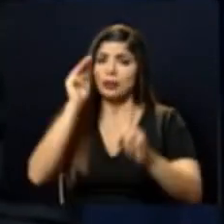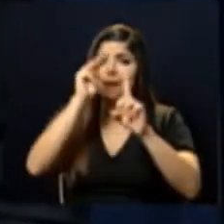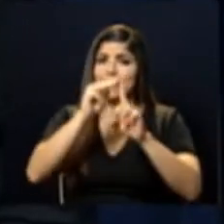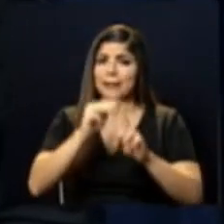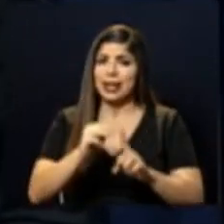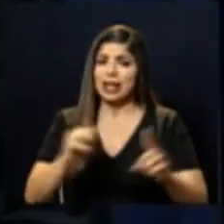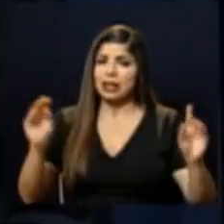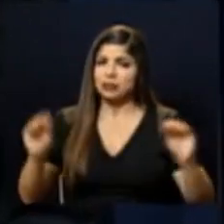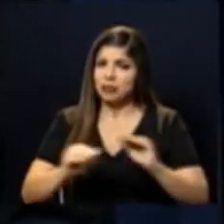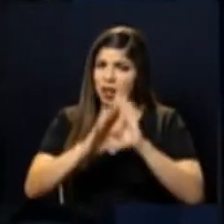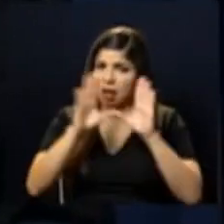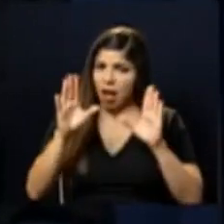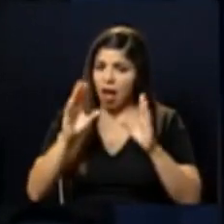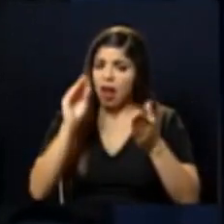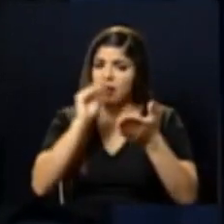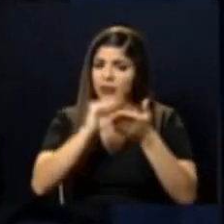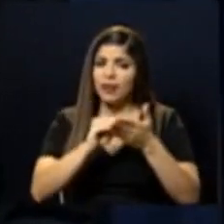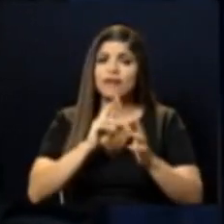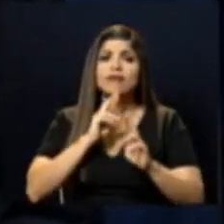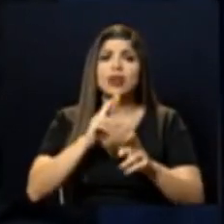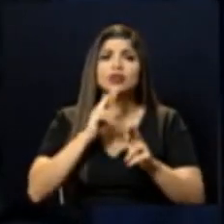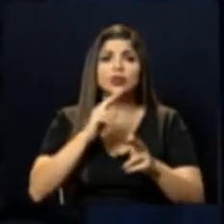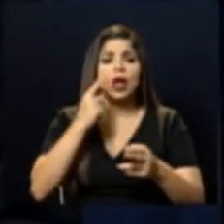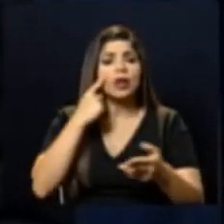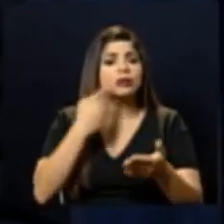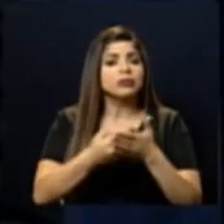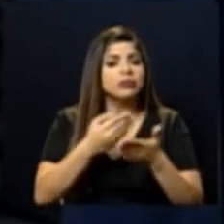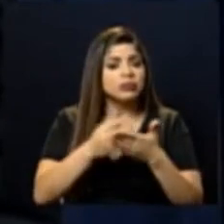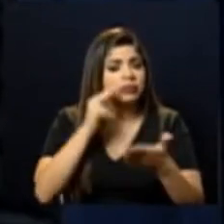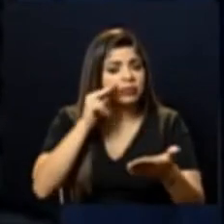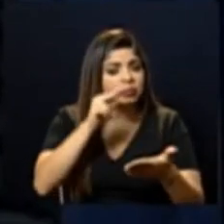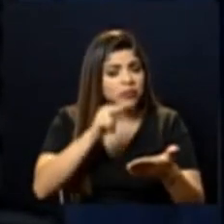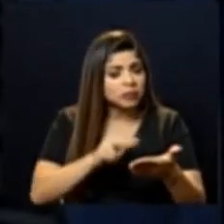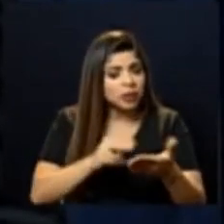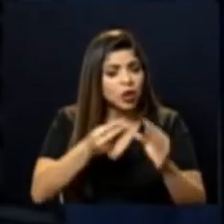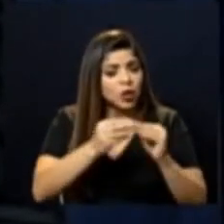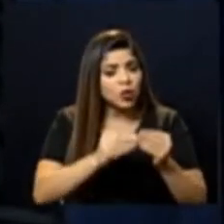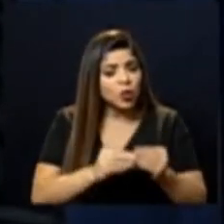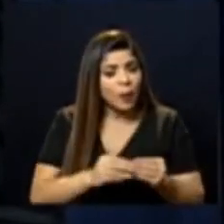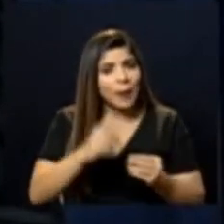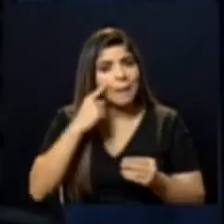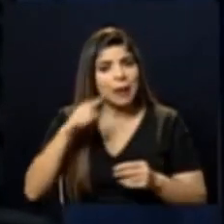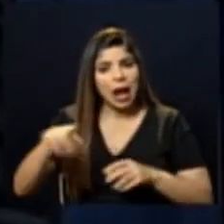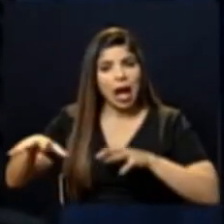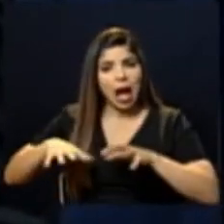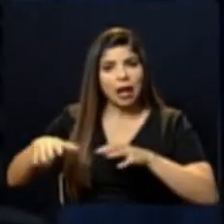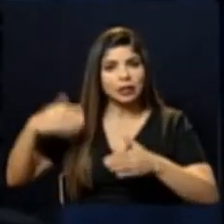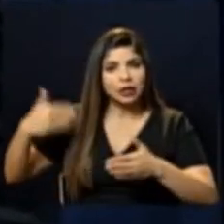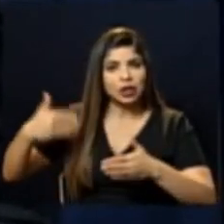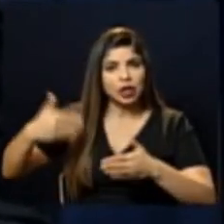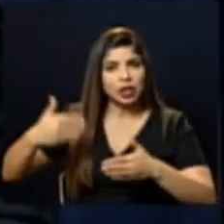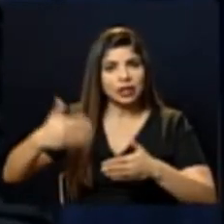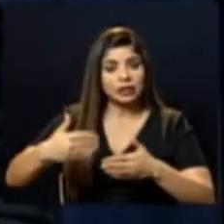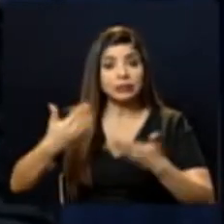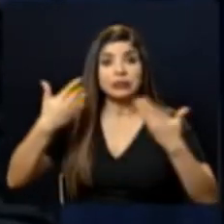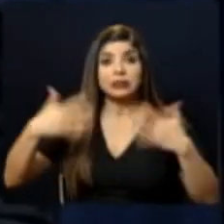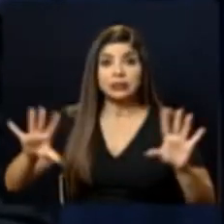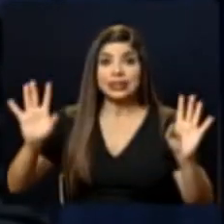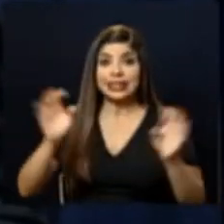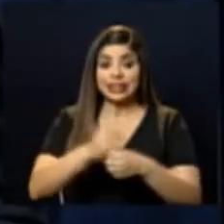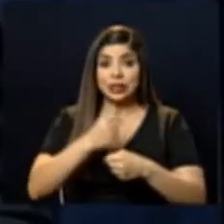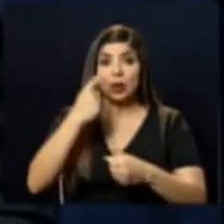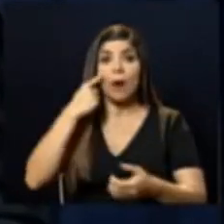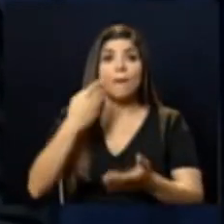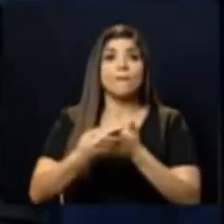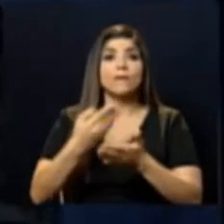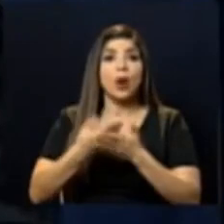claras con resultados tangibles que den escala a las acciones. Ya se han realizado